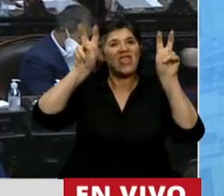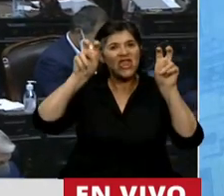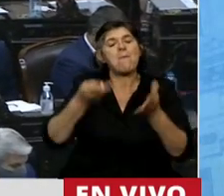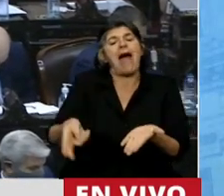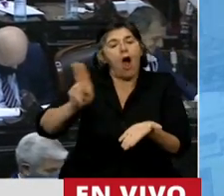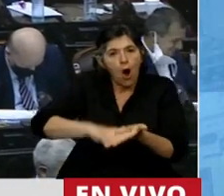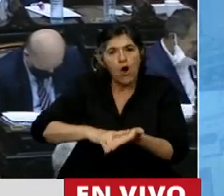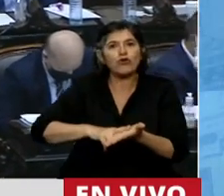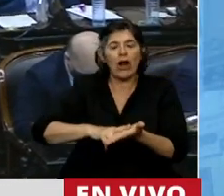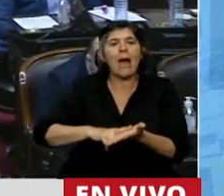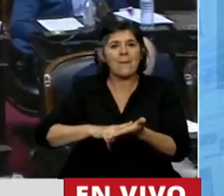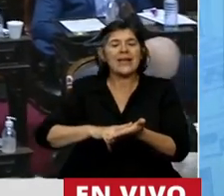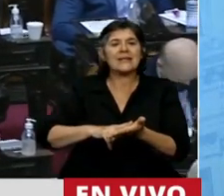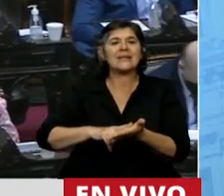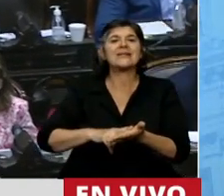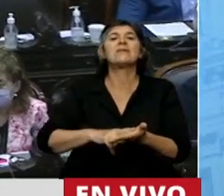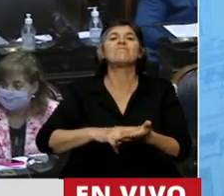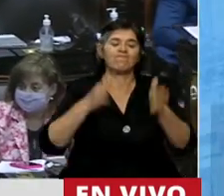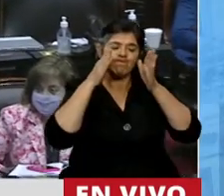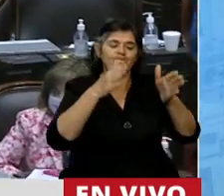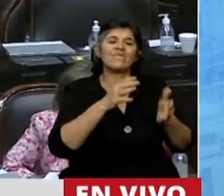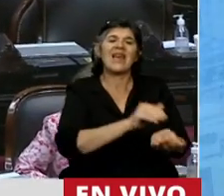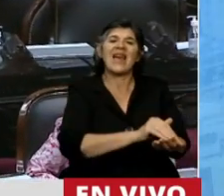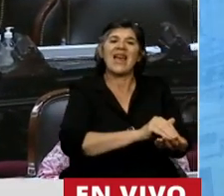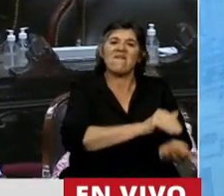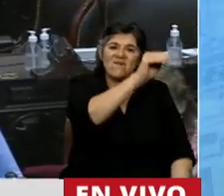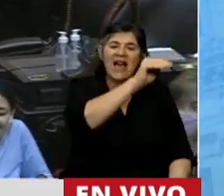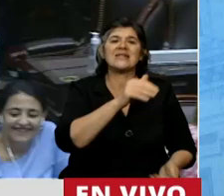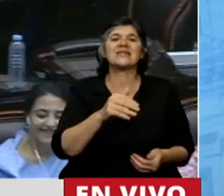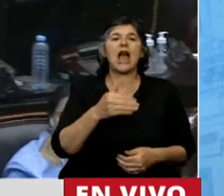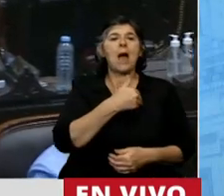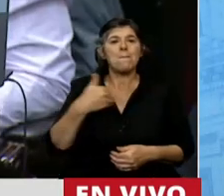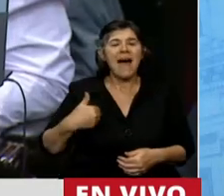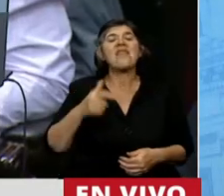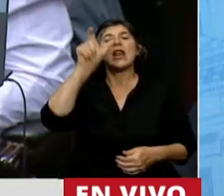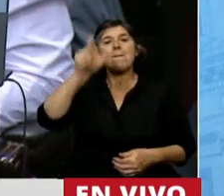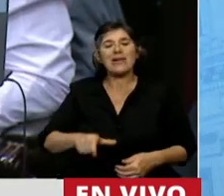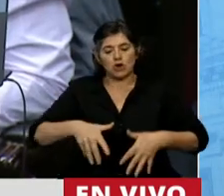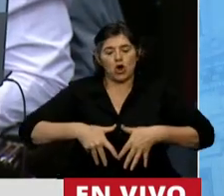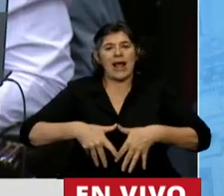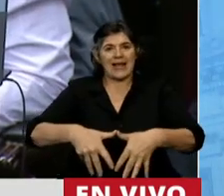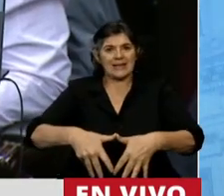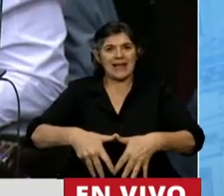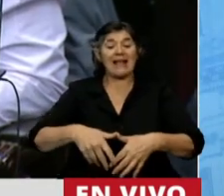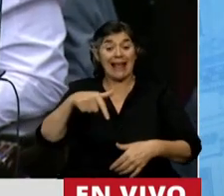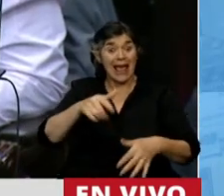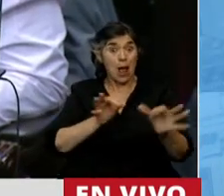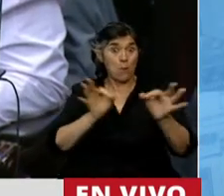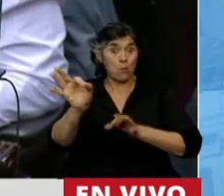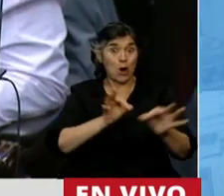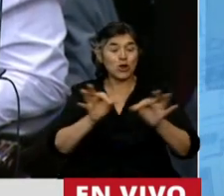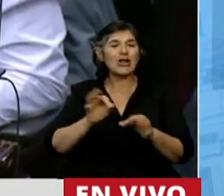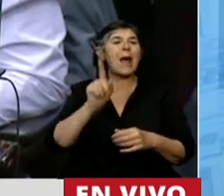contrato social a la infancia a las madres de las personas gestantes este proyecto de los